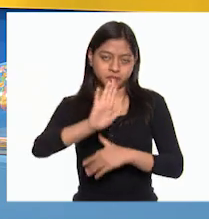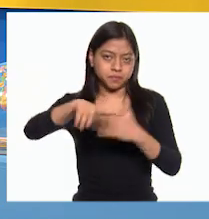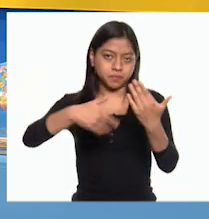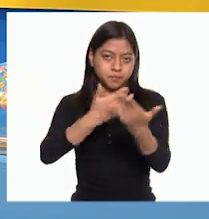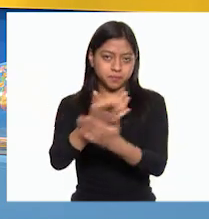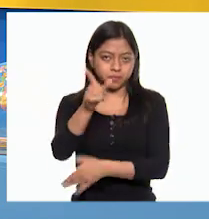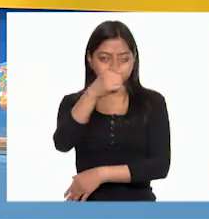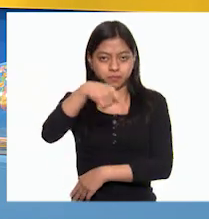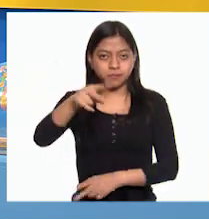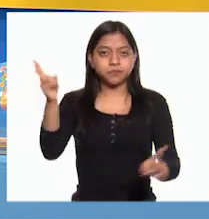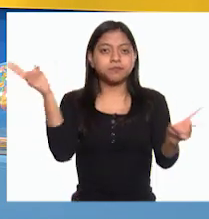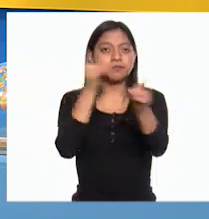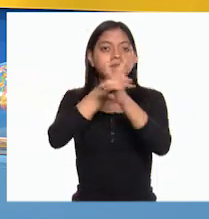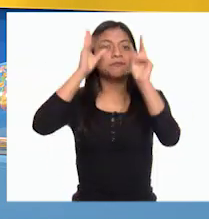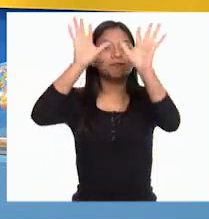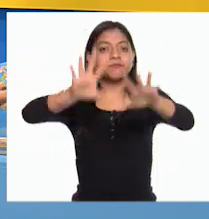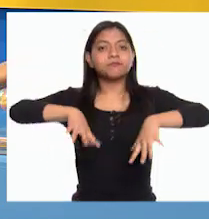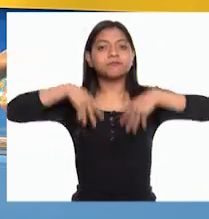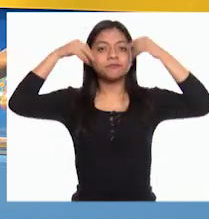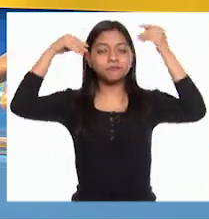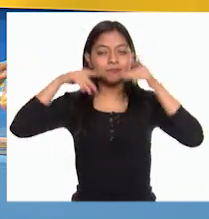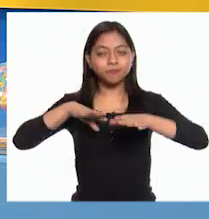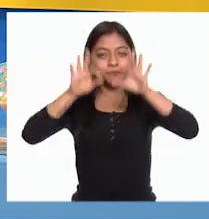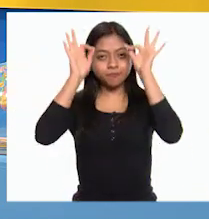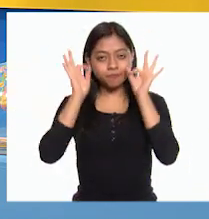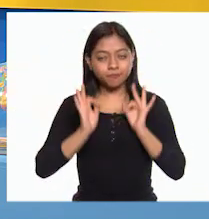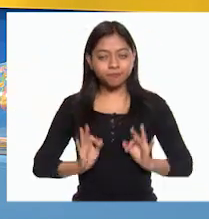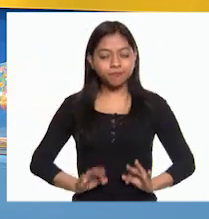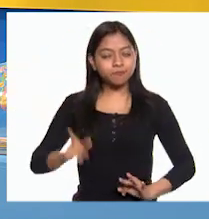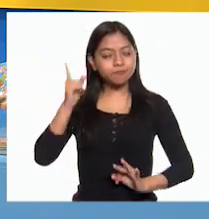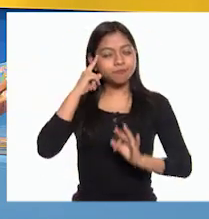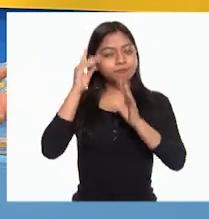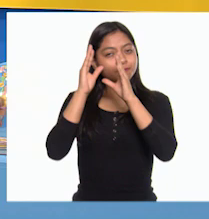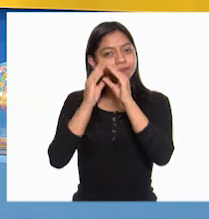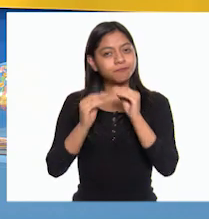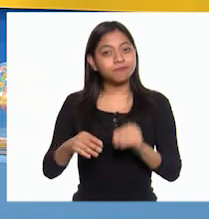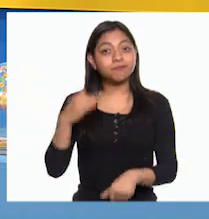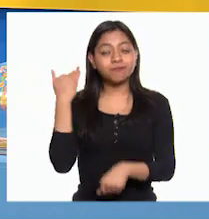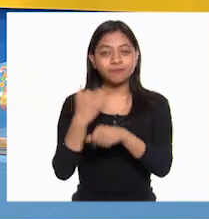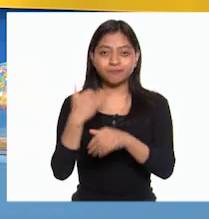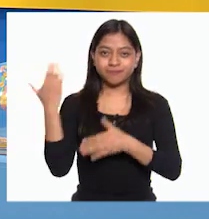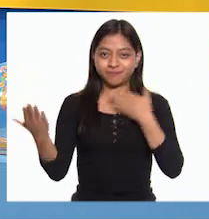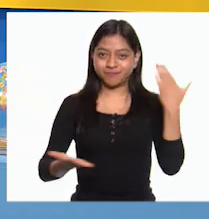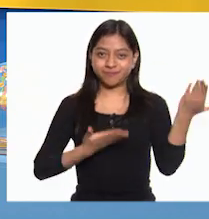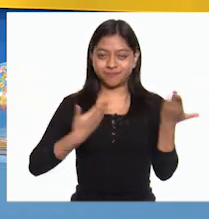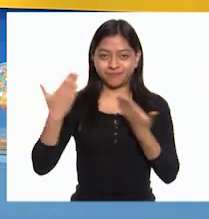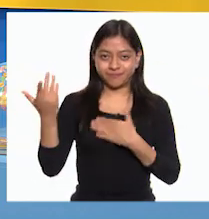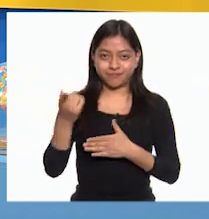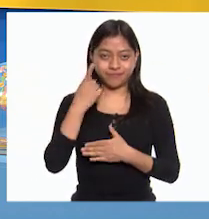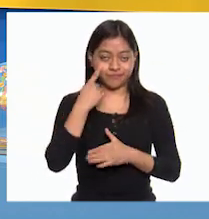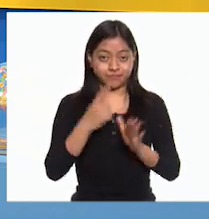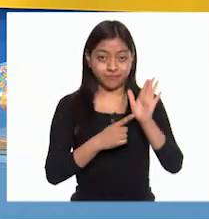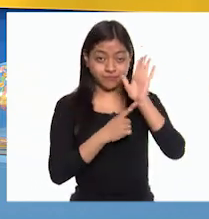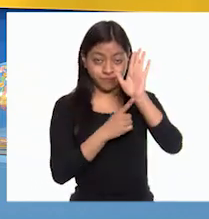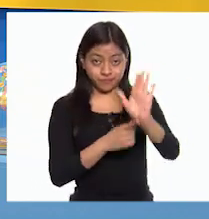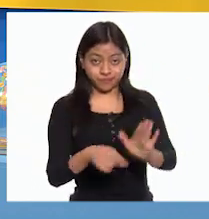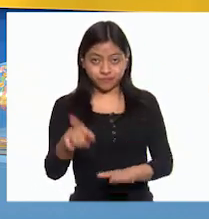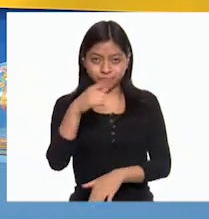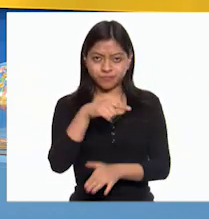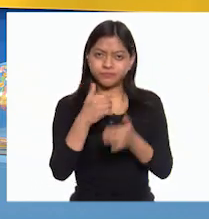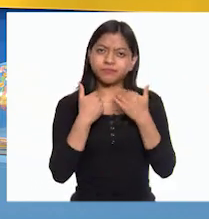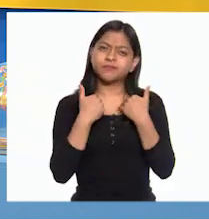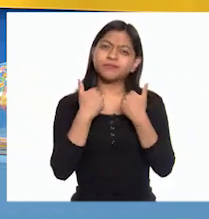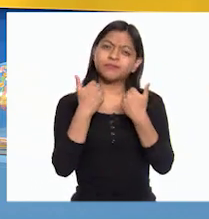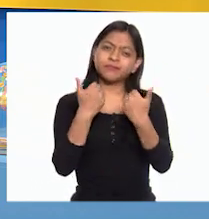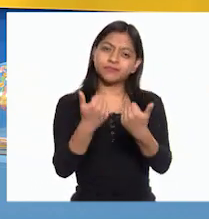que respiren hondo, se relajen y se dispongan a disfrutar del poema comprendiéndolo, o lo que